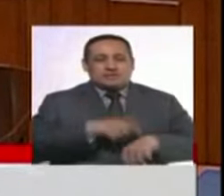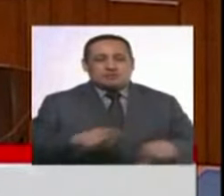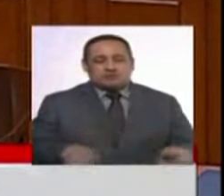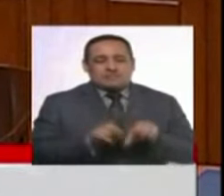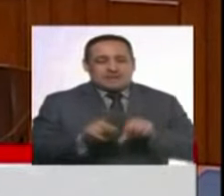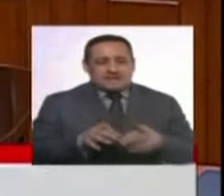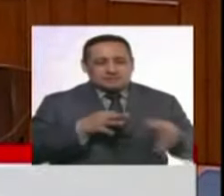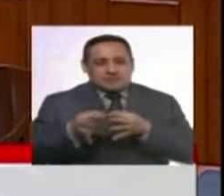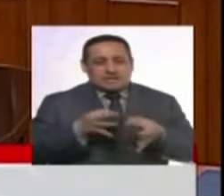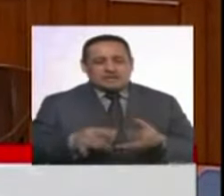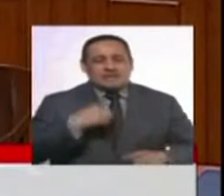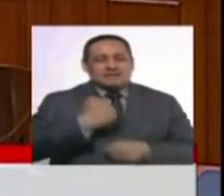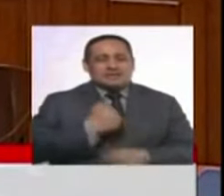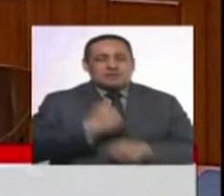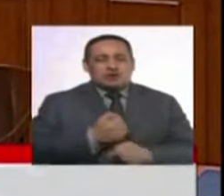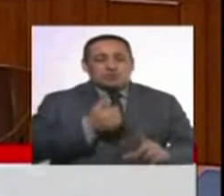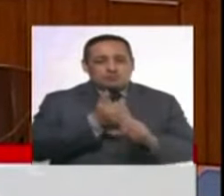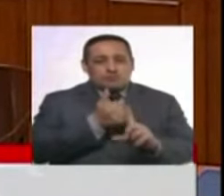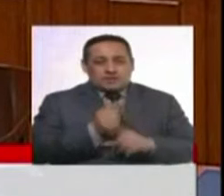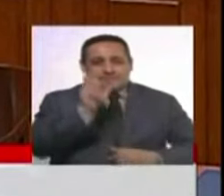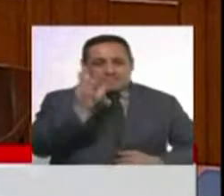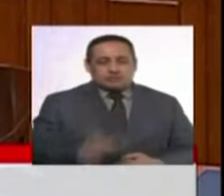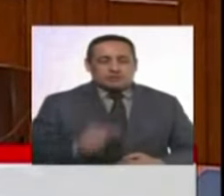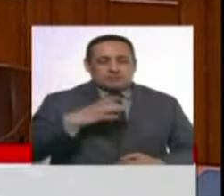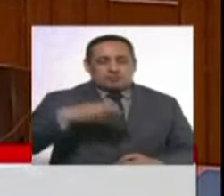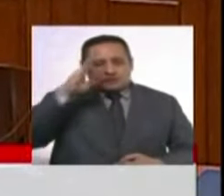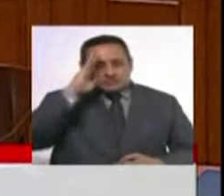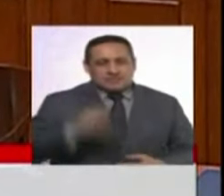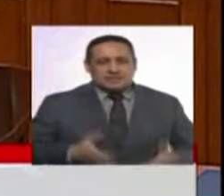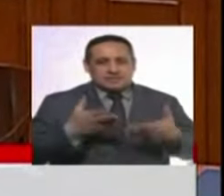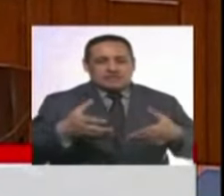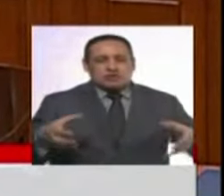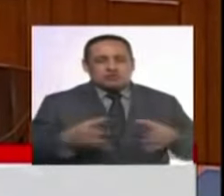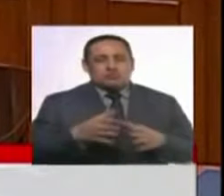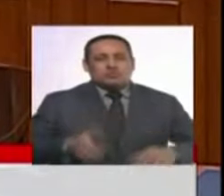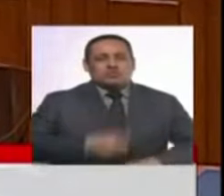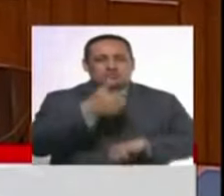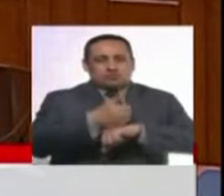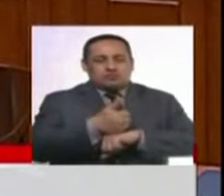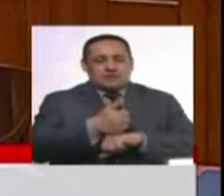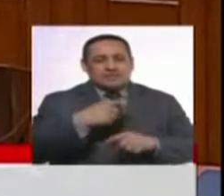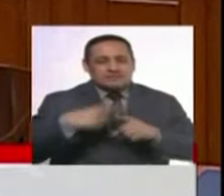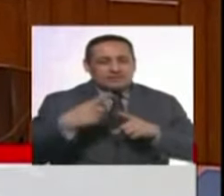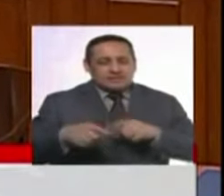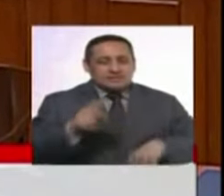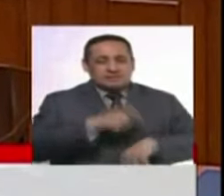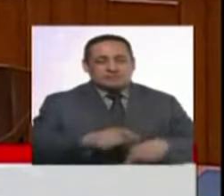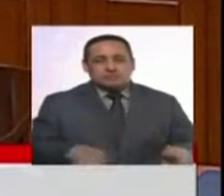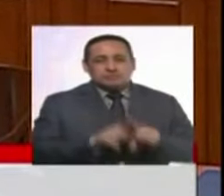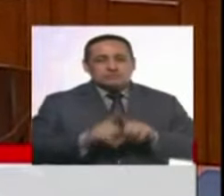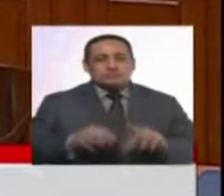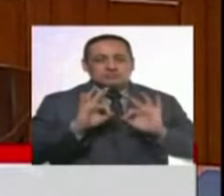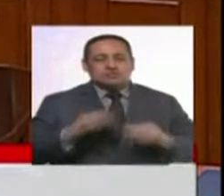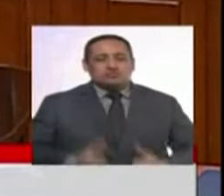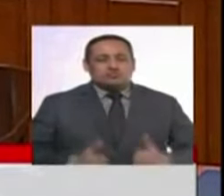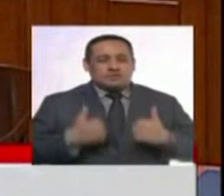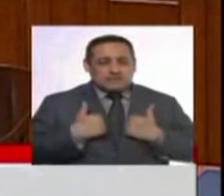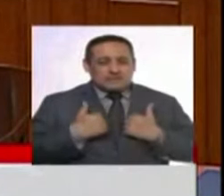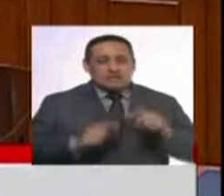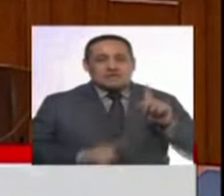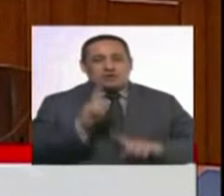señalar que la labor propia del policía coloca los efectivos en situaciones complejas que ponen en riesgo su vida